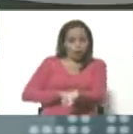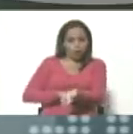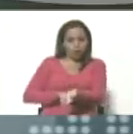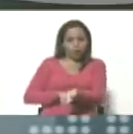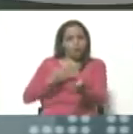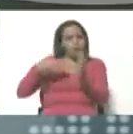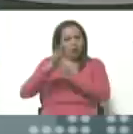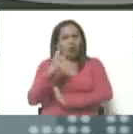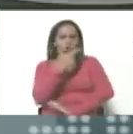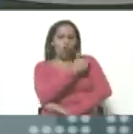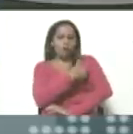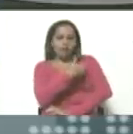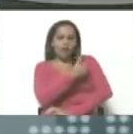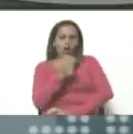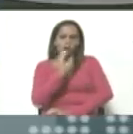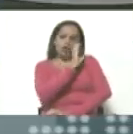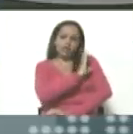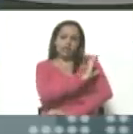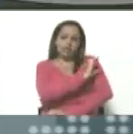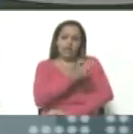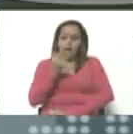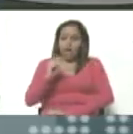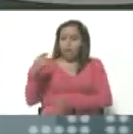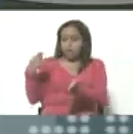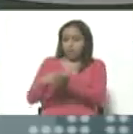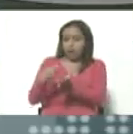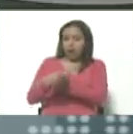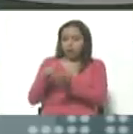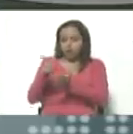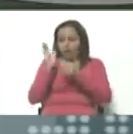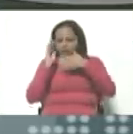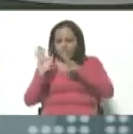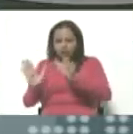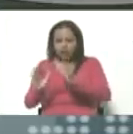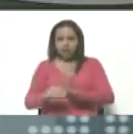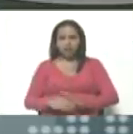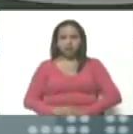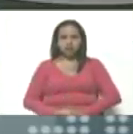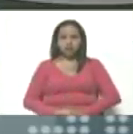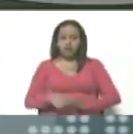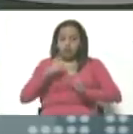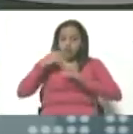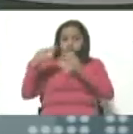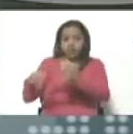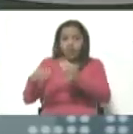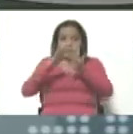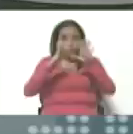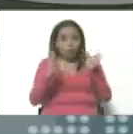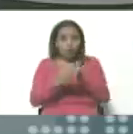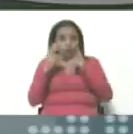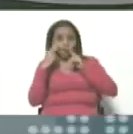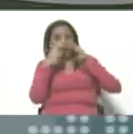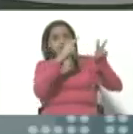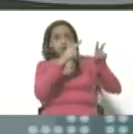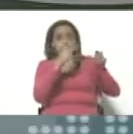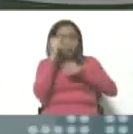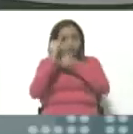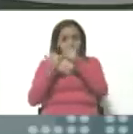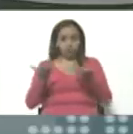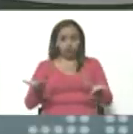va a un hospital, a una clínica, y si tiene plata, paga y lo atienden. Esa es la realidad de ese mundo que acabamos de ver en estos